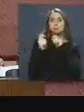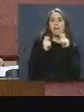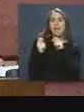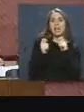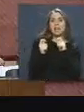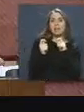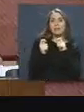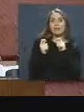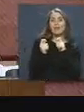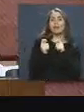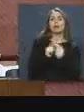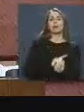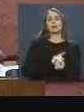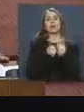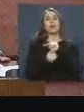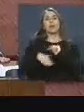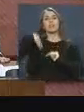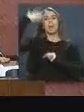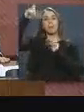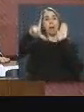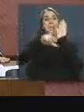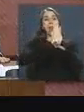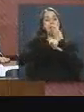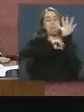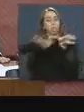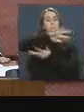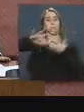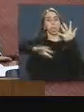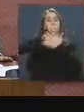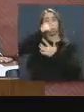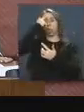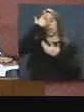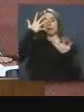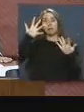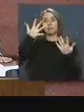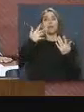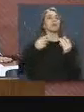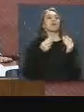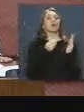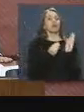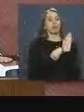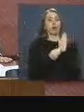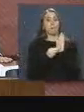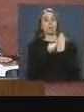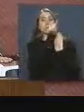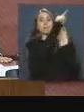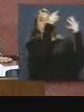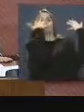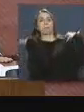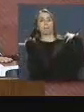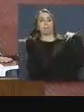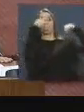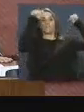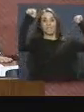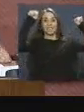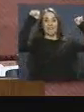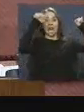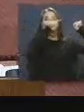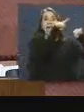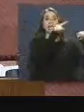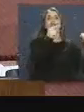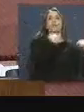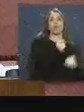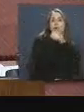terminar en un enredo de proporciones a la hora de traspasar al Ministerio Público el ejercicio de la acción